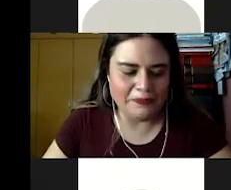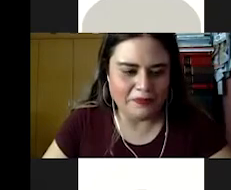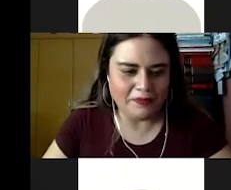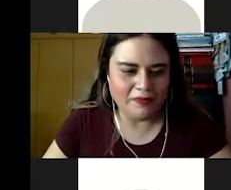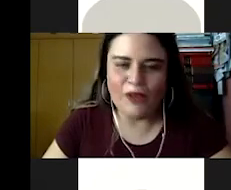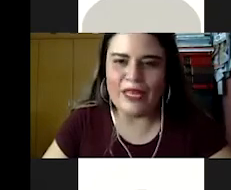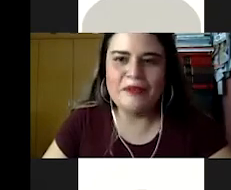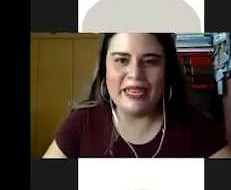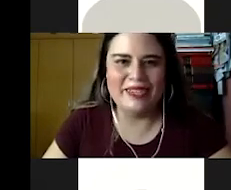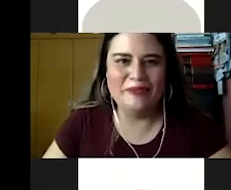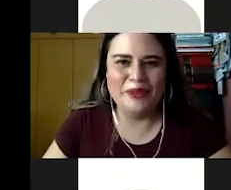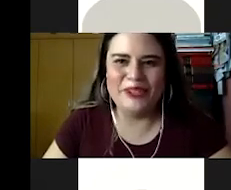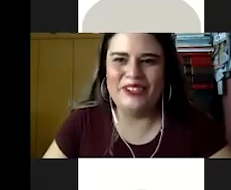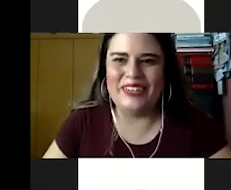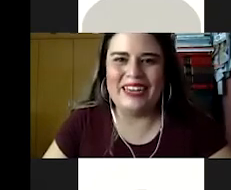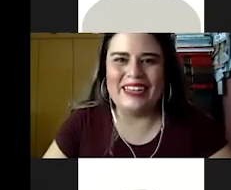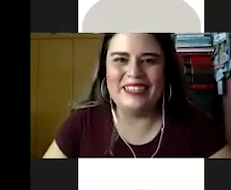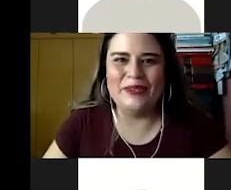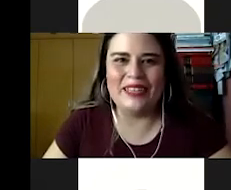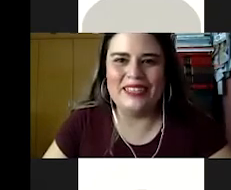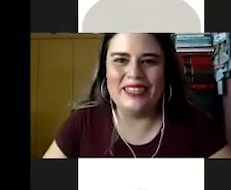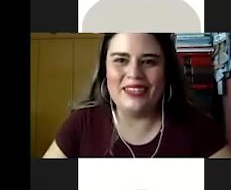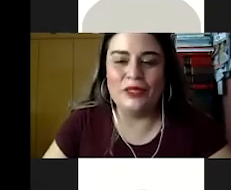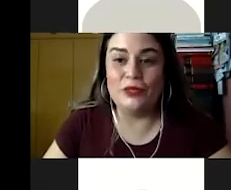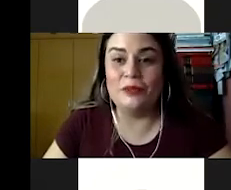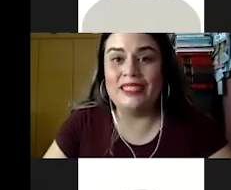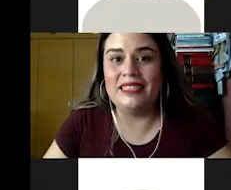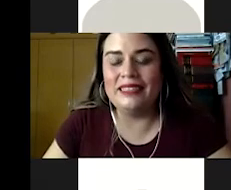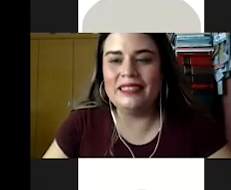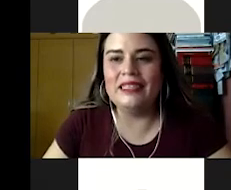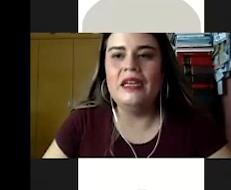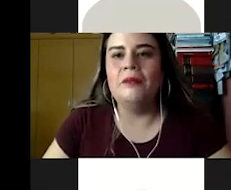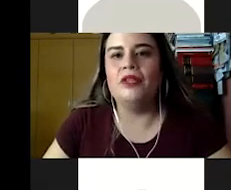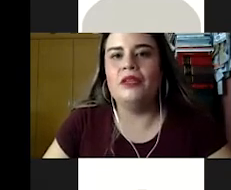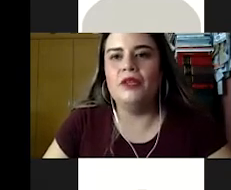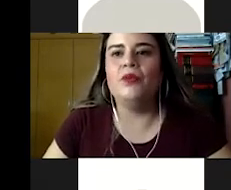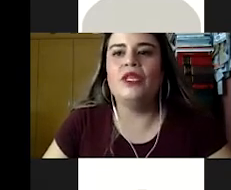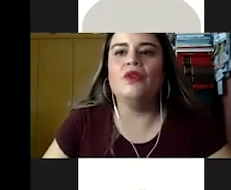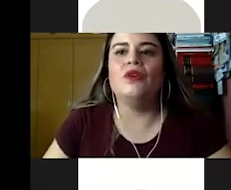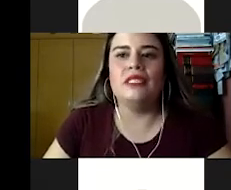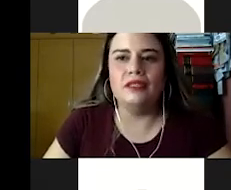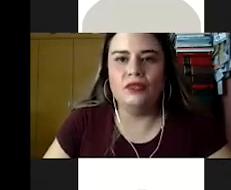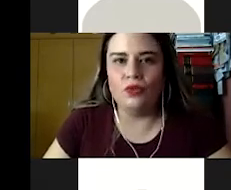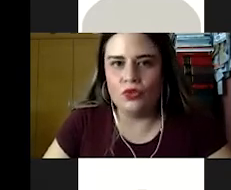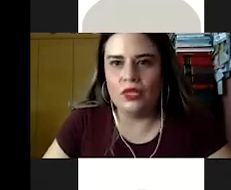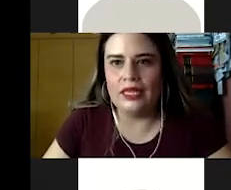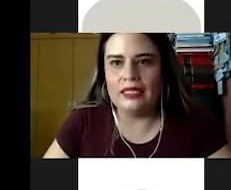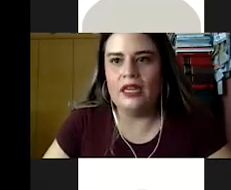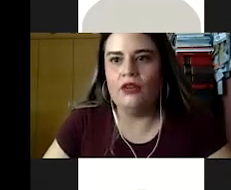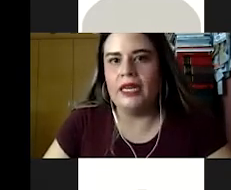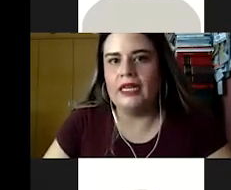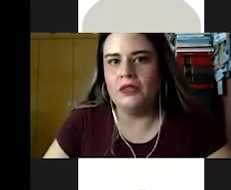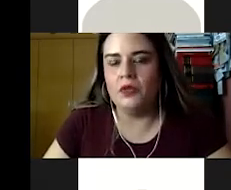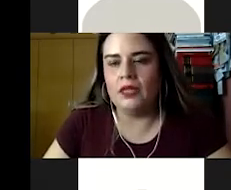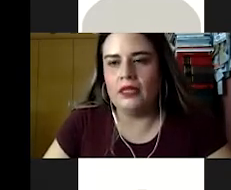de, que ya me imagino un poco a raíz de lo que dice nuestro presidente, pero también un poquito con esta introducción que les di a